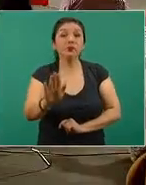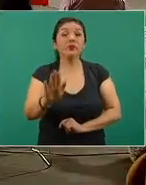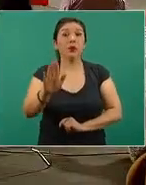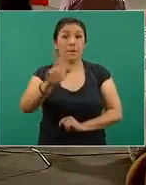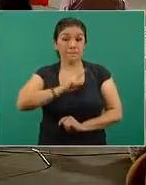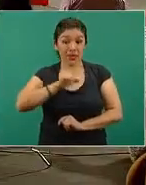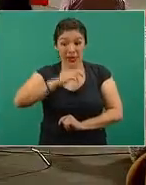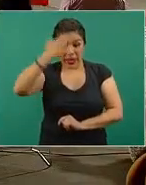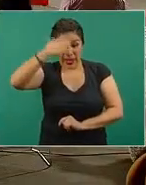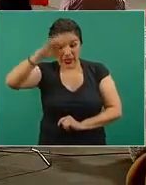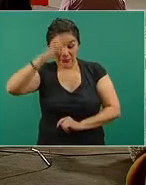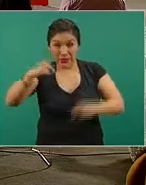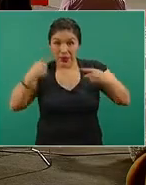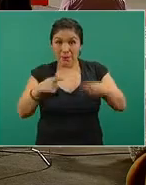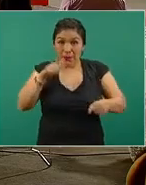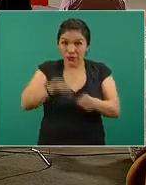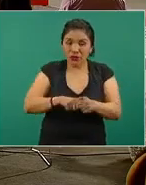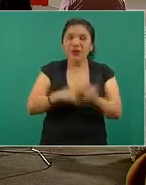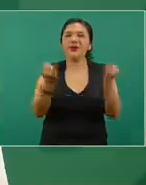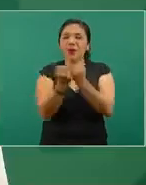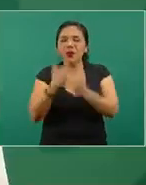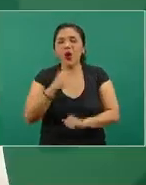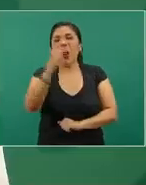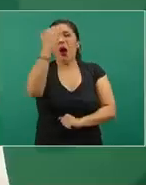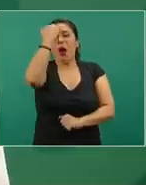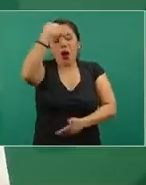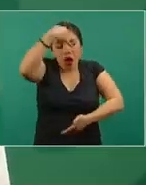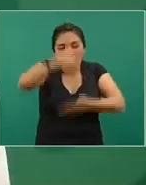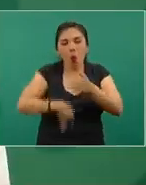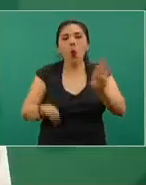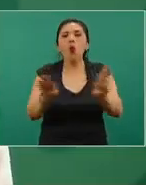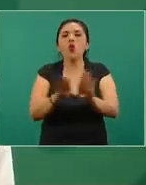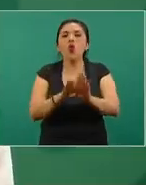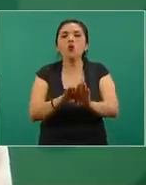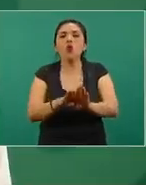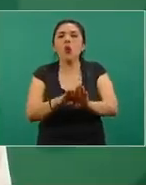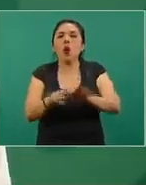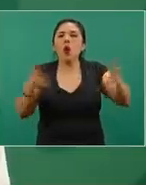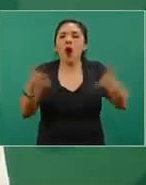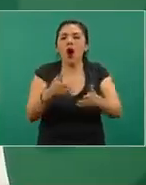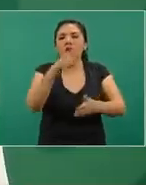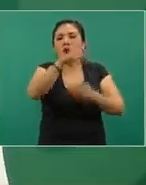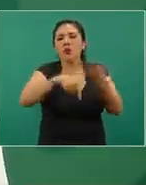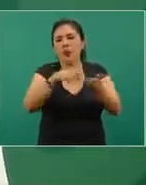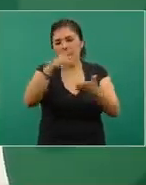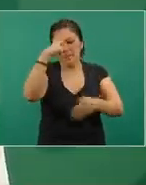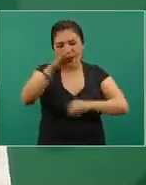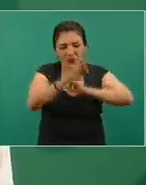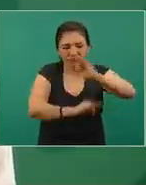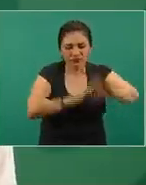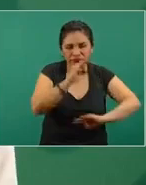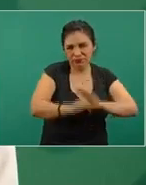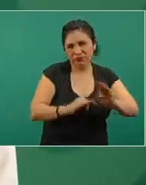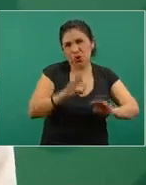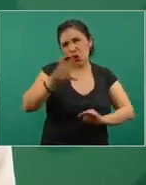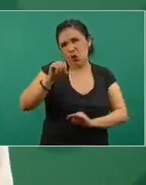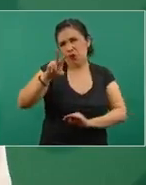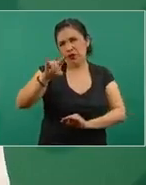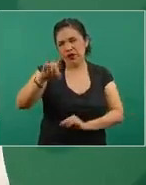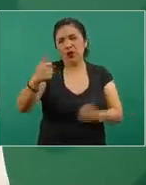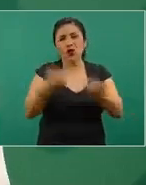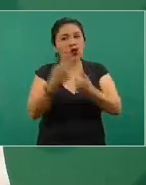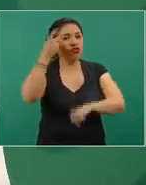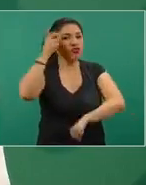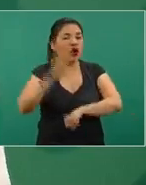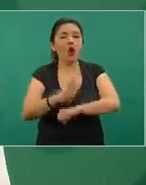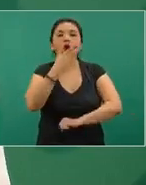por mi experiencia personal, sino por el conocimiento que tengo del funcionamiento de esta unidad de atención temporal COVID, que dirige